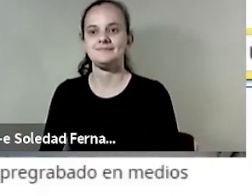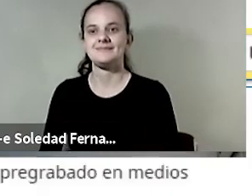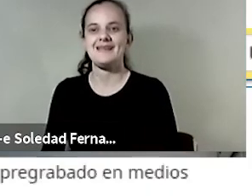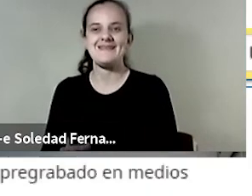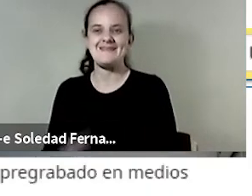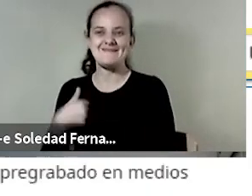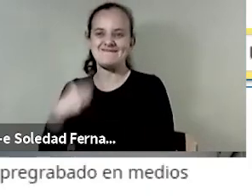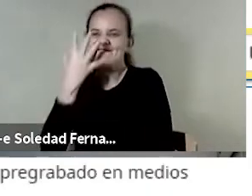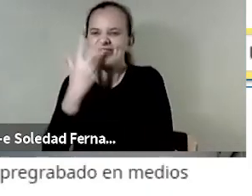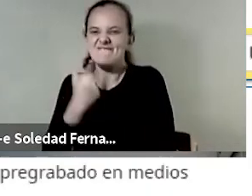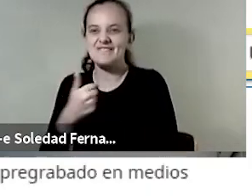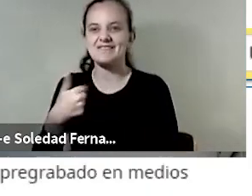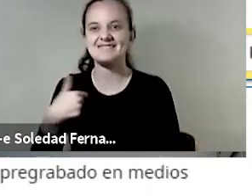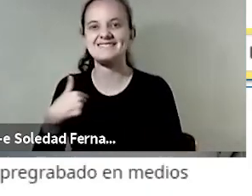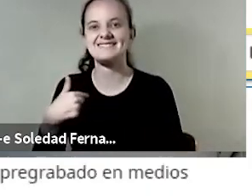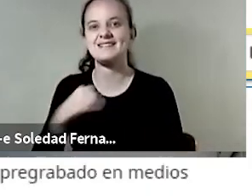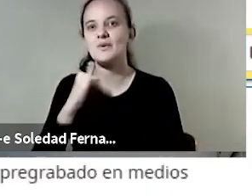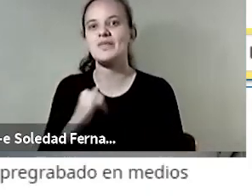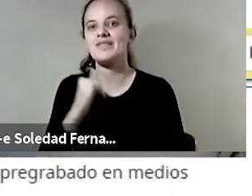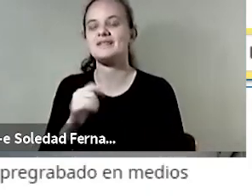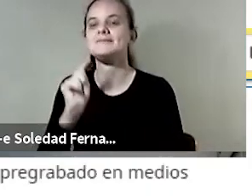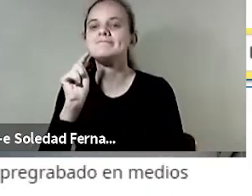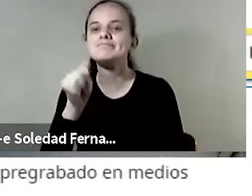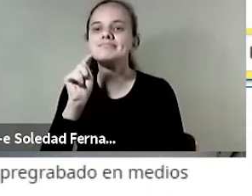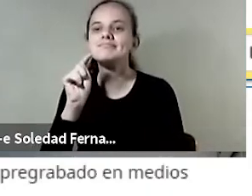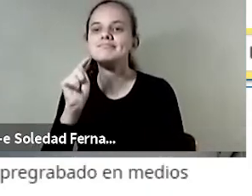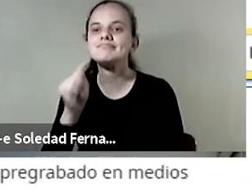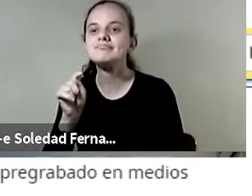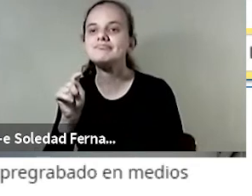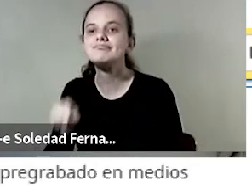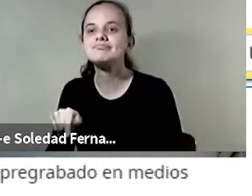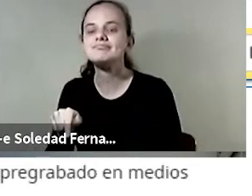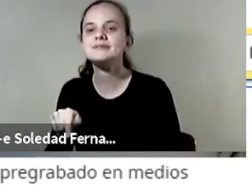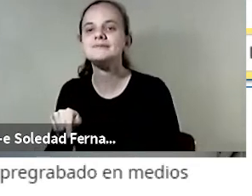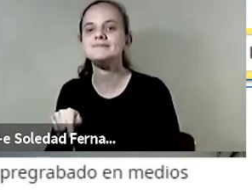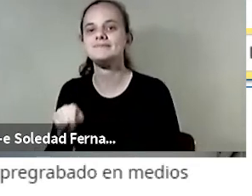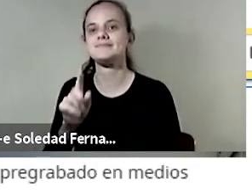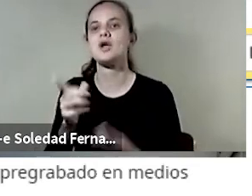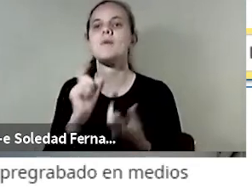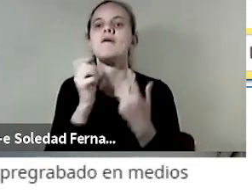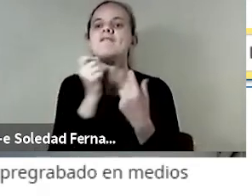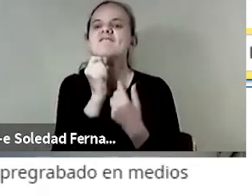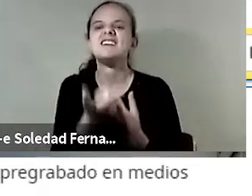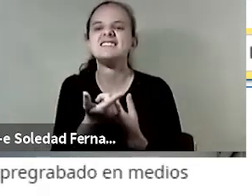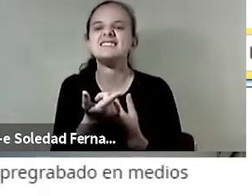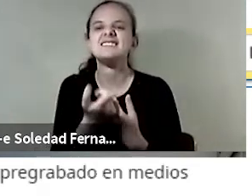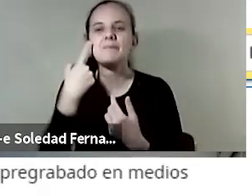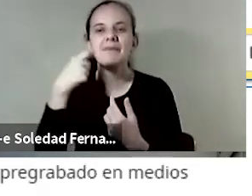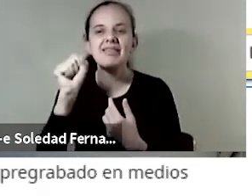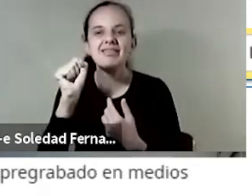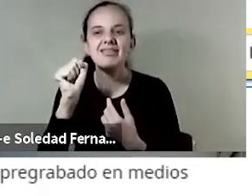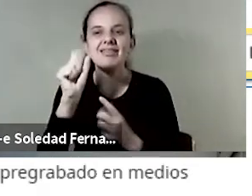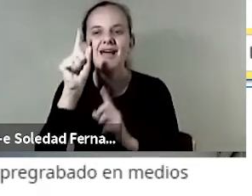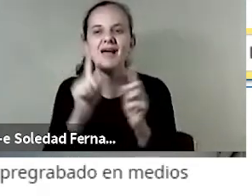Excelente. Y ahora sí lo que les quería contar es esto. Mi parte favorita de las Quick Ref es los filtros,